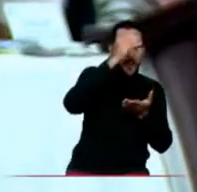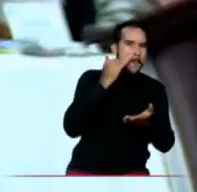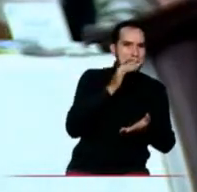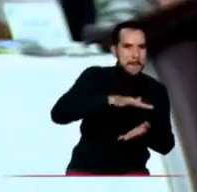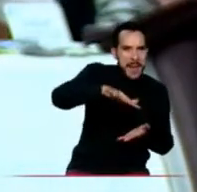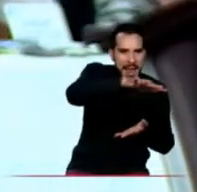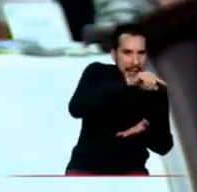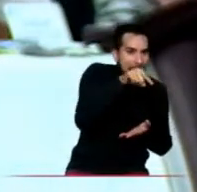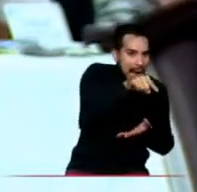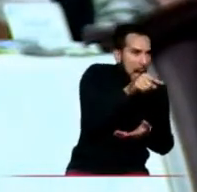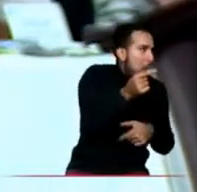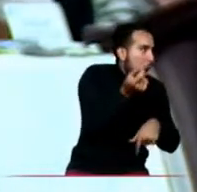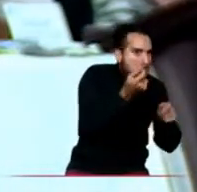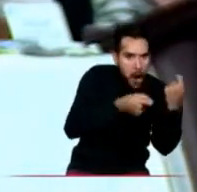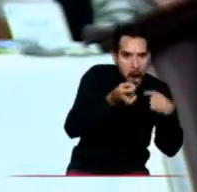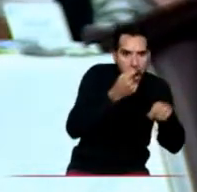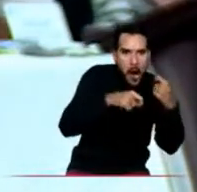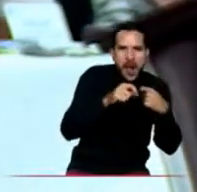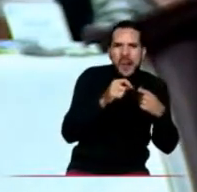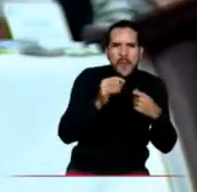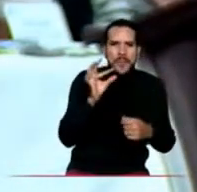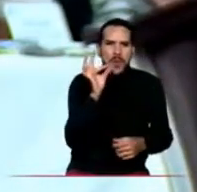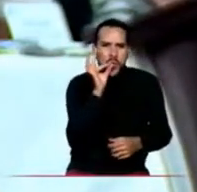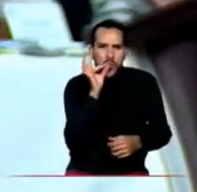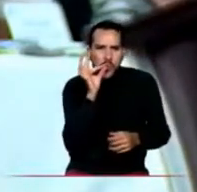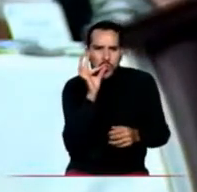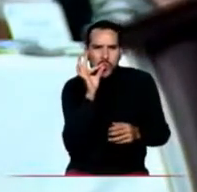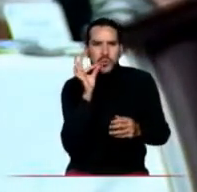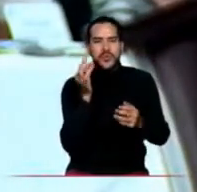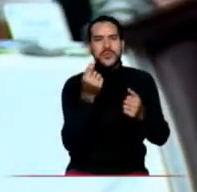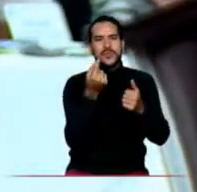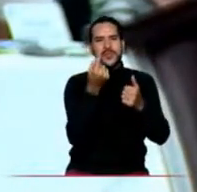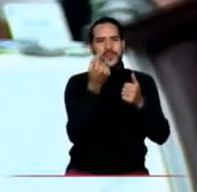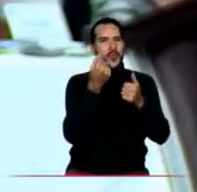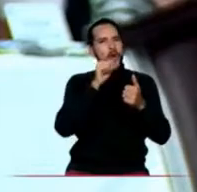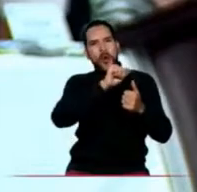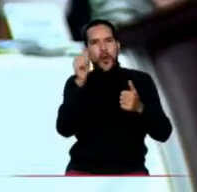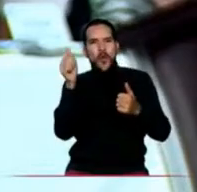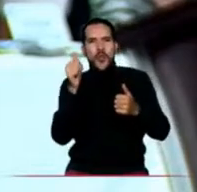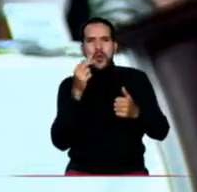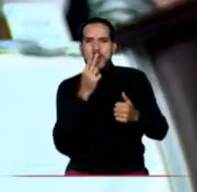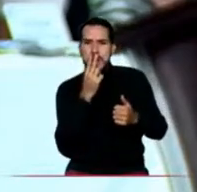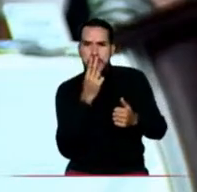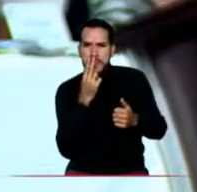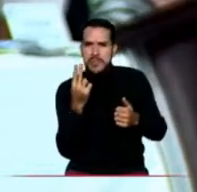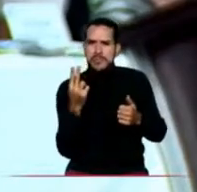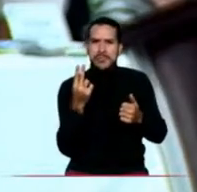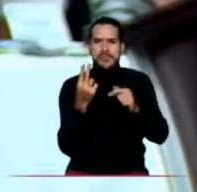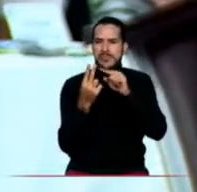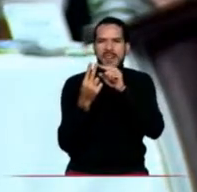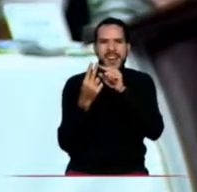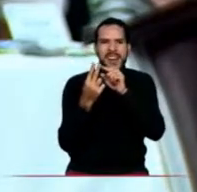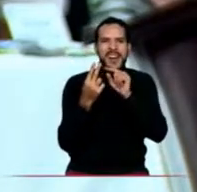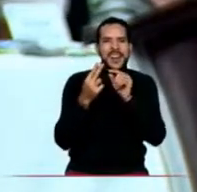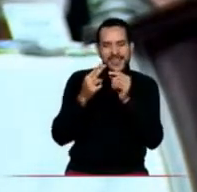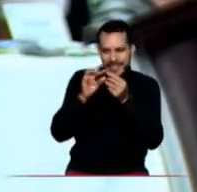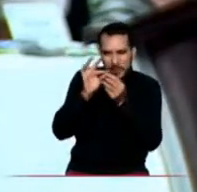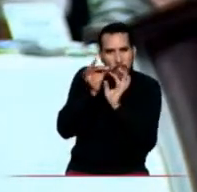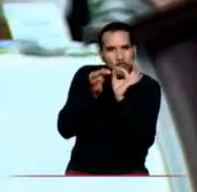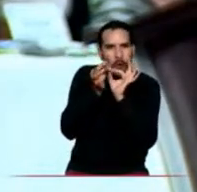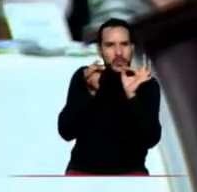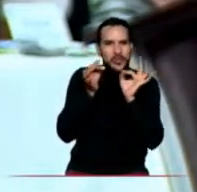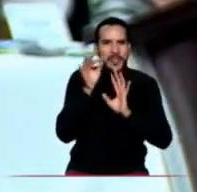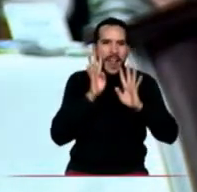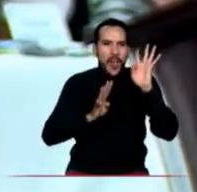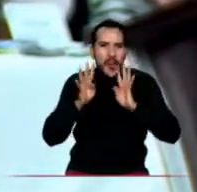diferentes presentaciones exóticas, blondes, saborizados y cigarrillos con moños para llamar la atención sobre todo